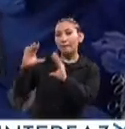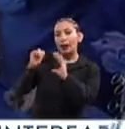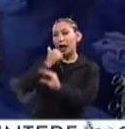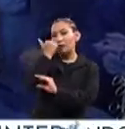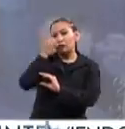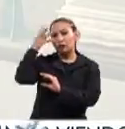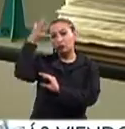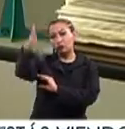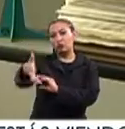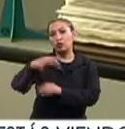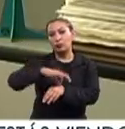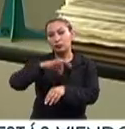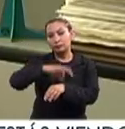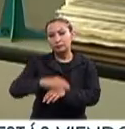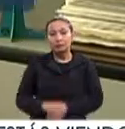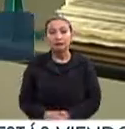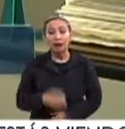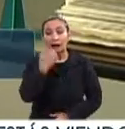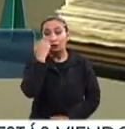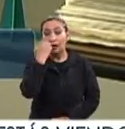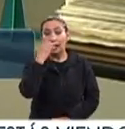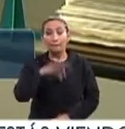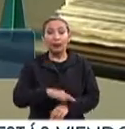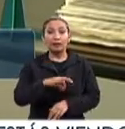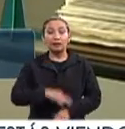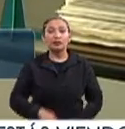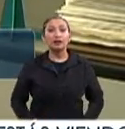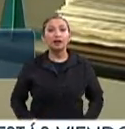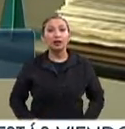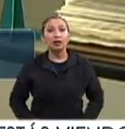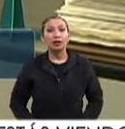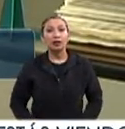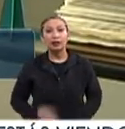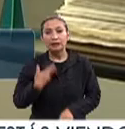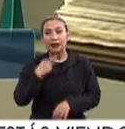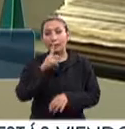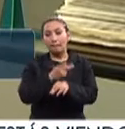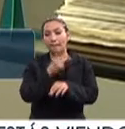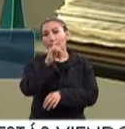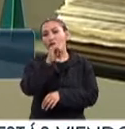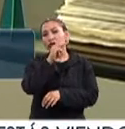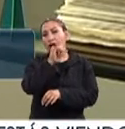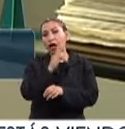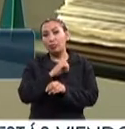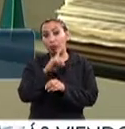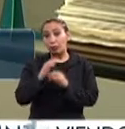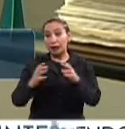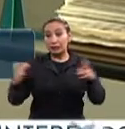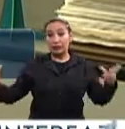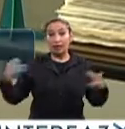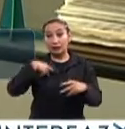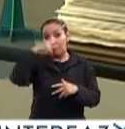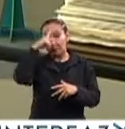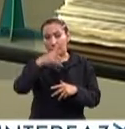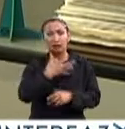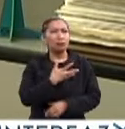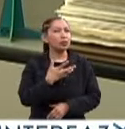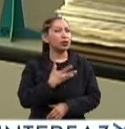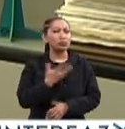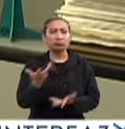futuros médicos. La Facultad de Medicina tiene a su cargo el pregrado y el posgrado más grande del país.